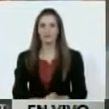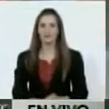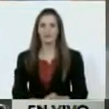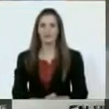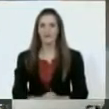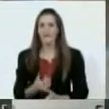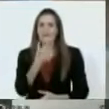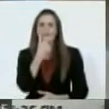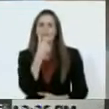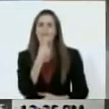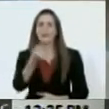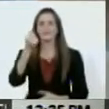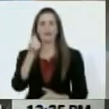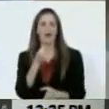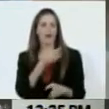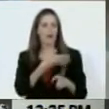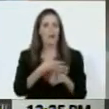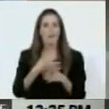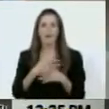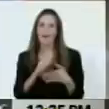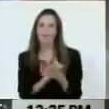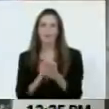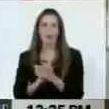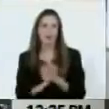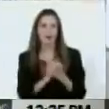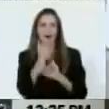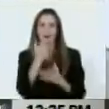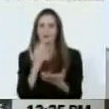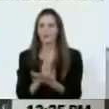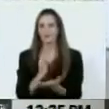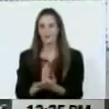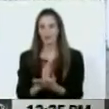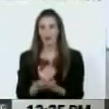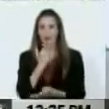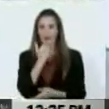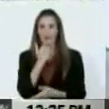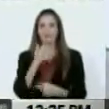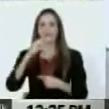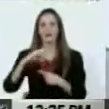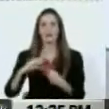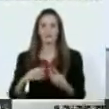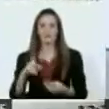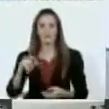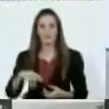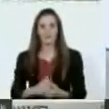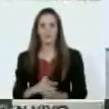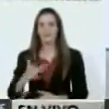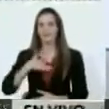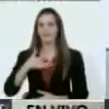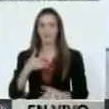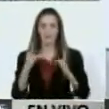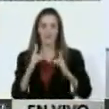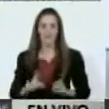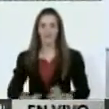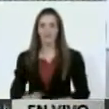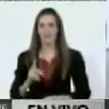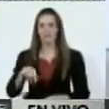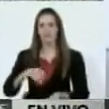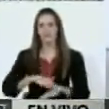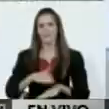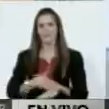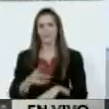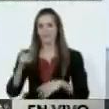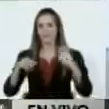una facilidad para engranar en los grupos, y se caracterizó por un gran sentimiento humanista, ¿no? Sí. Porque